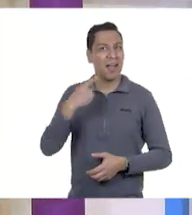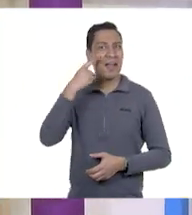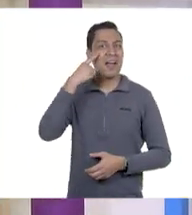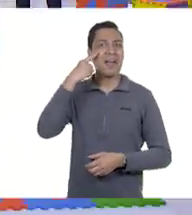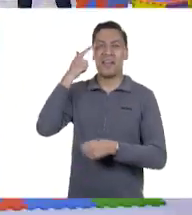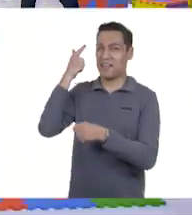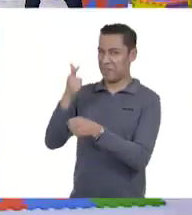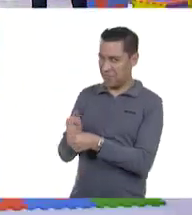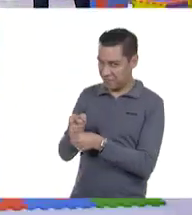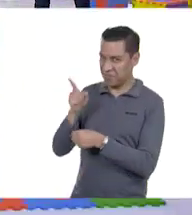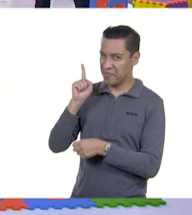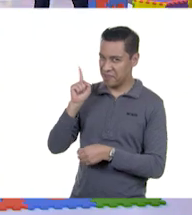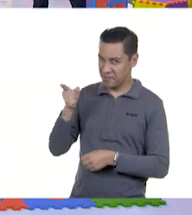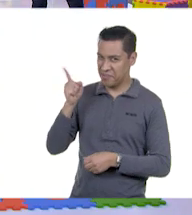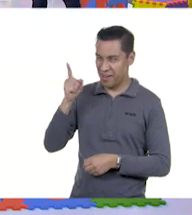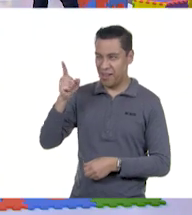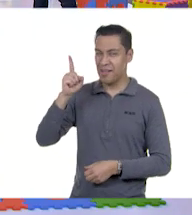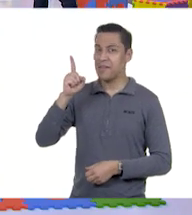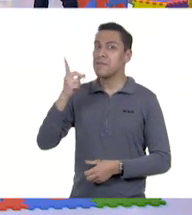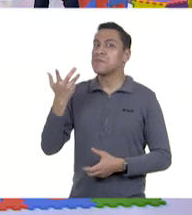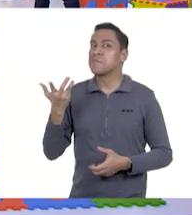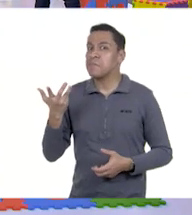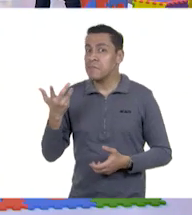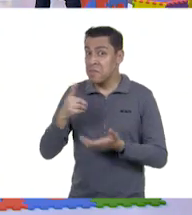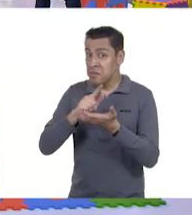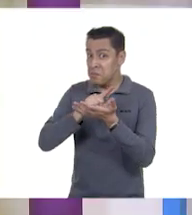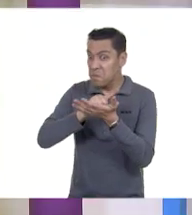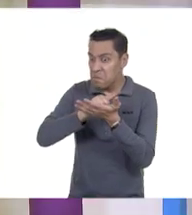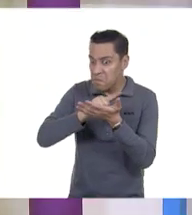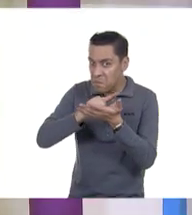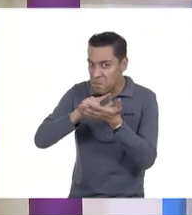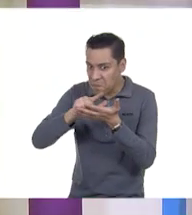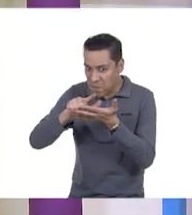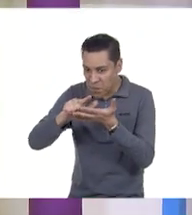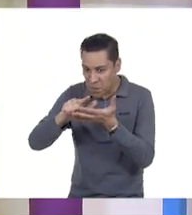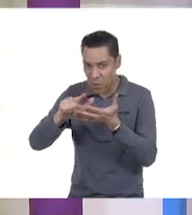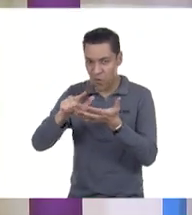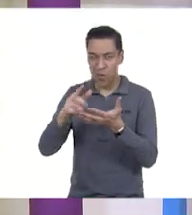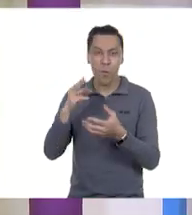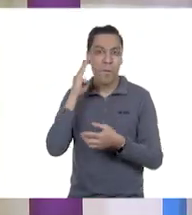escucho. ¿Qué limpió